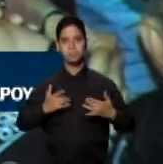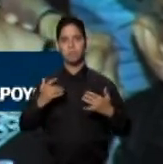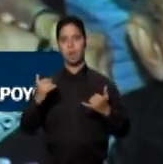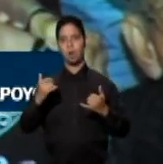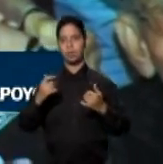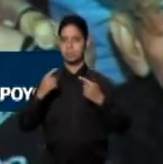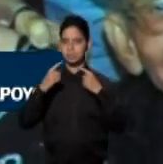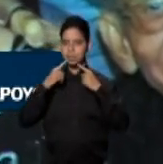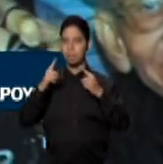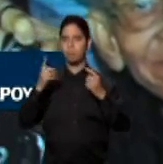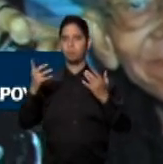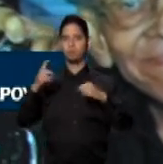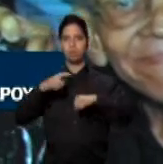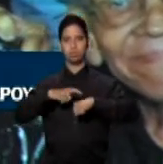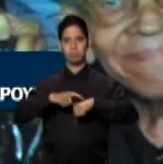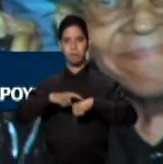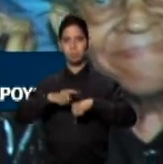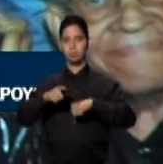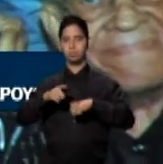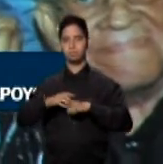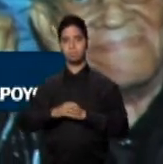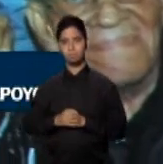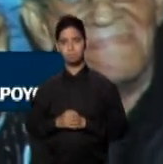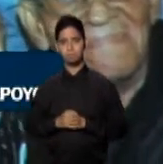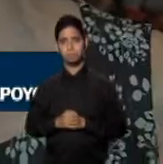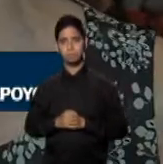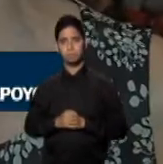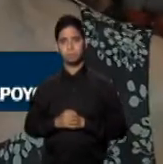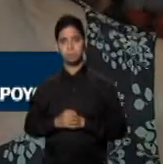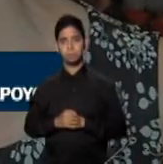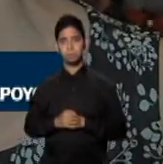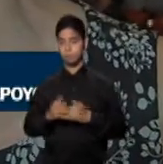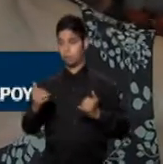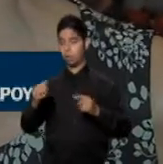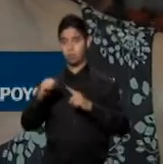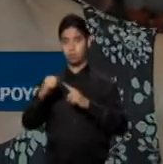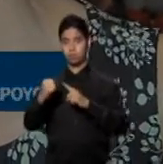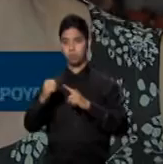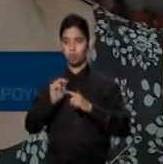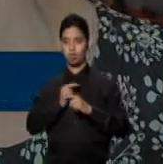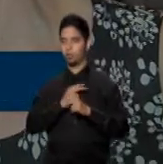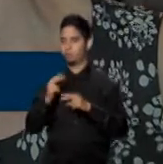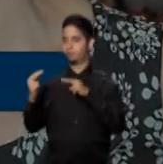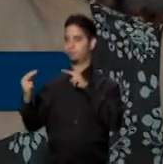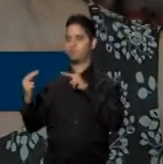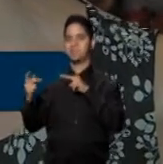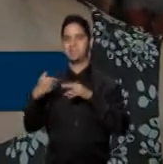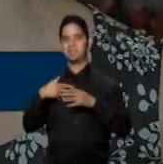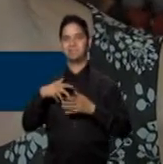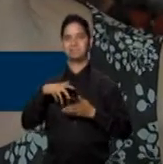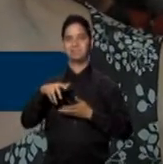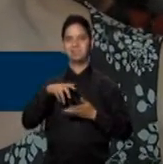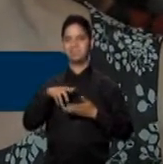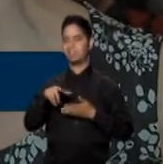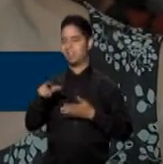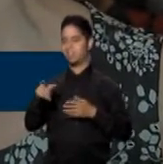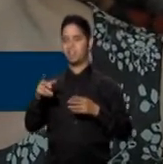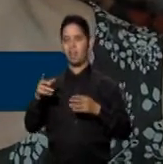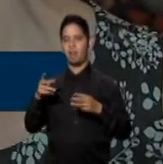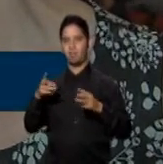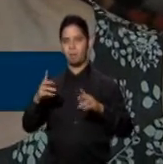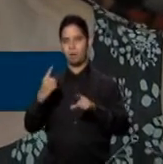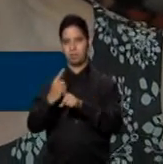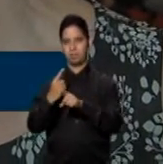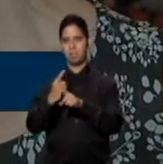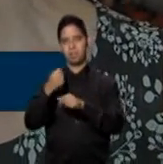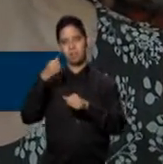inolvidables momentos. Y aún en estos momentos han surgido, ¿verdad?, situaciones en las que nos hemos mirado y nos hemos reído y decimos, esta es la manera de recordarla,